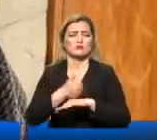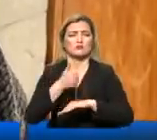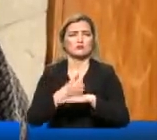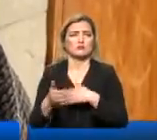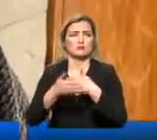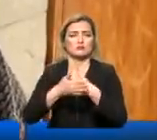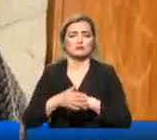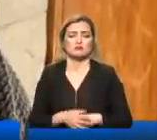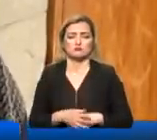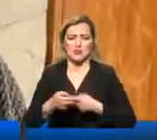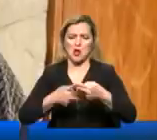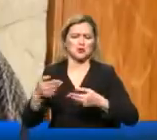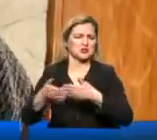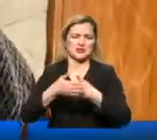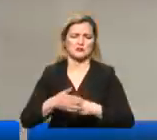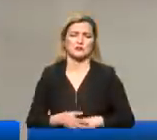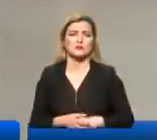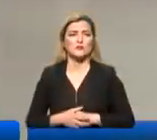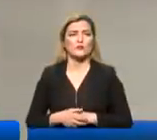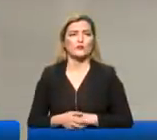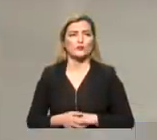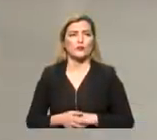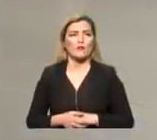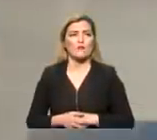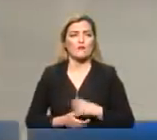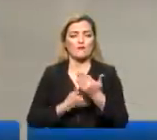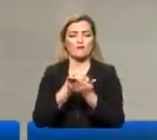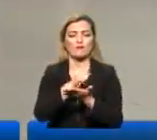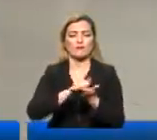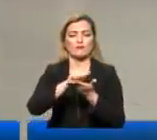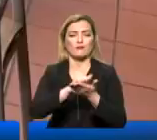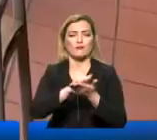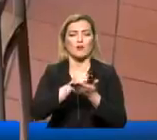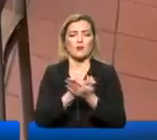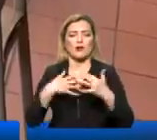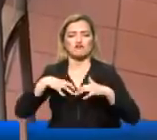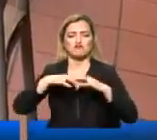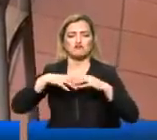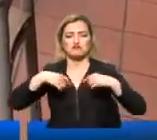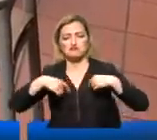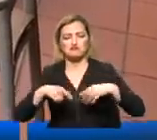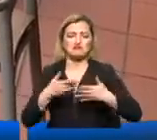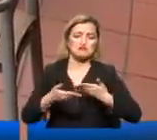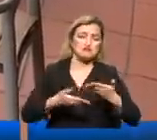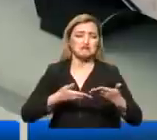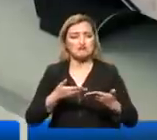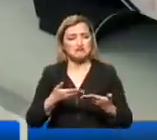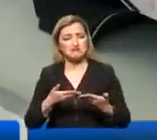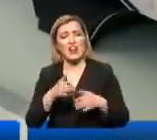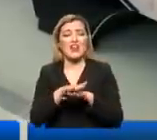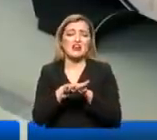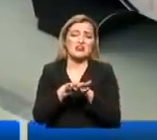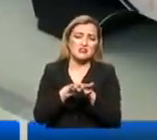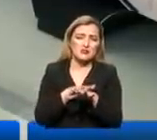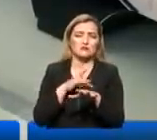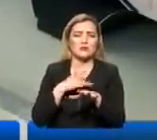cerrado íntegramente los establecimientos. Es la economía de la Azuay que ya se mueve, no como los comerciantes quisieran, pero están